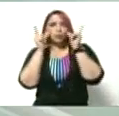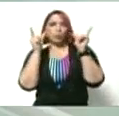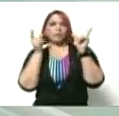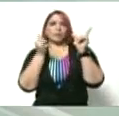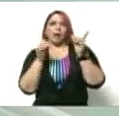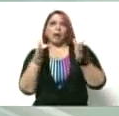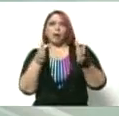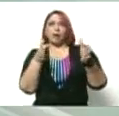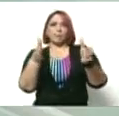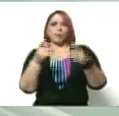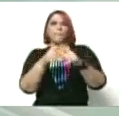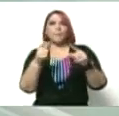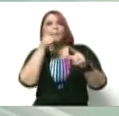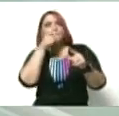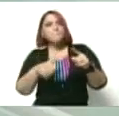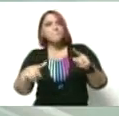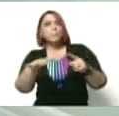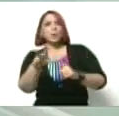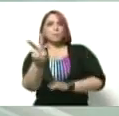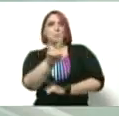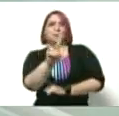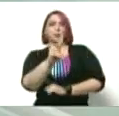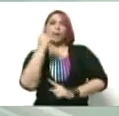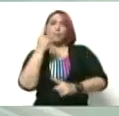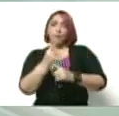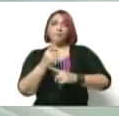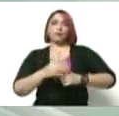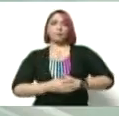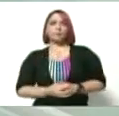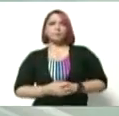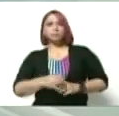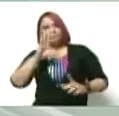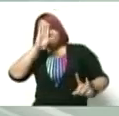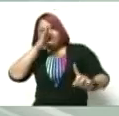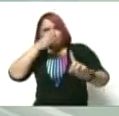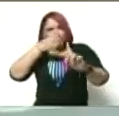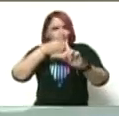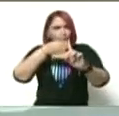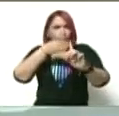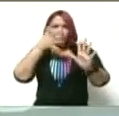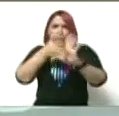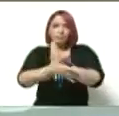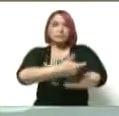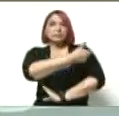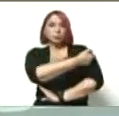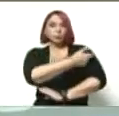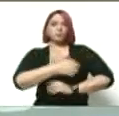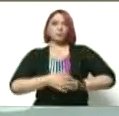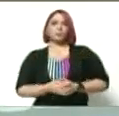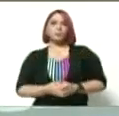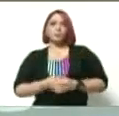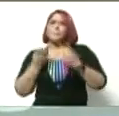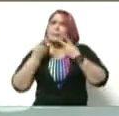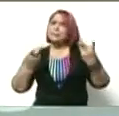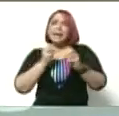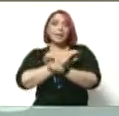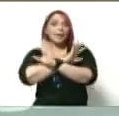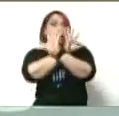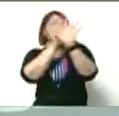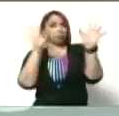camino pero el pueblo venezolano debe concentrarse en la vacunación el mensaje es muy claro